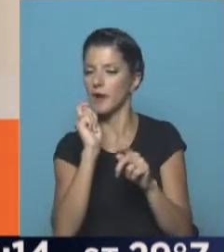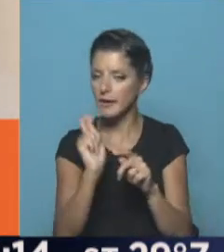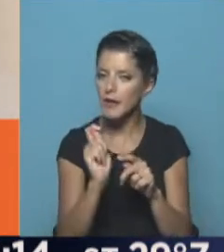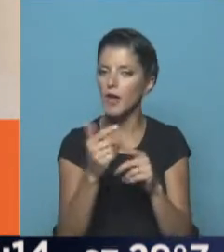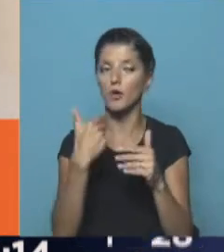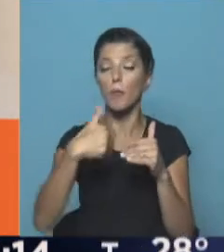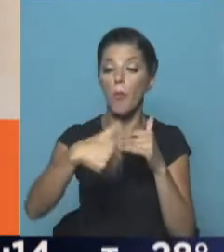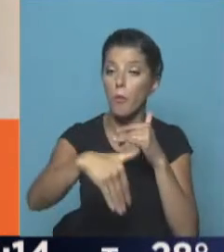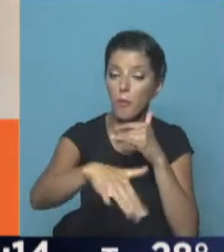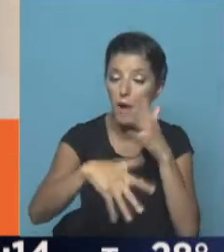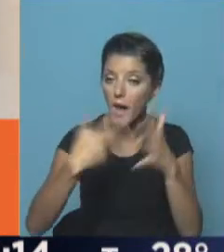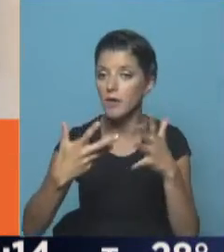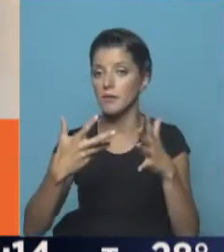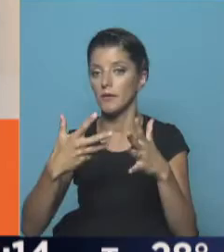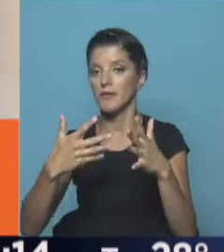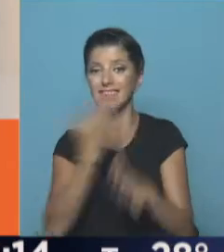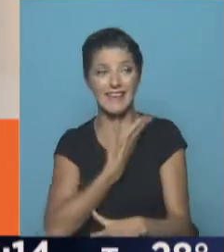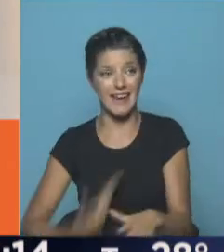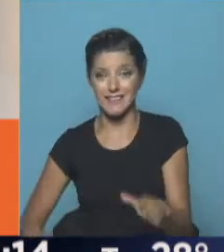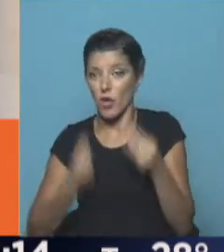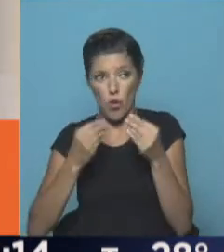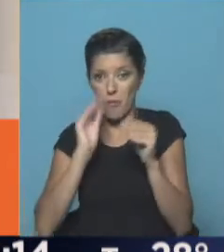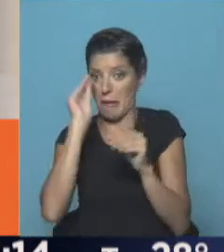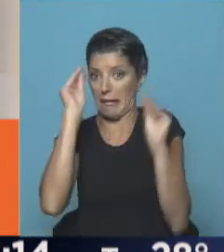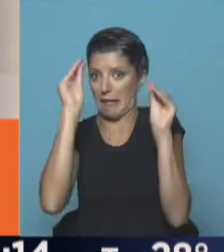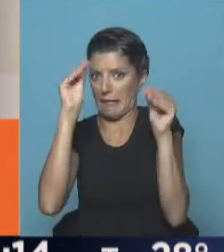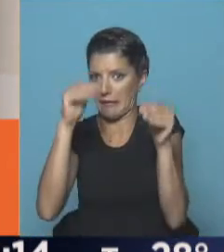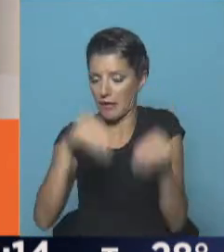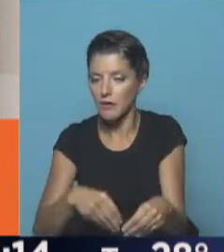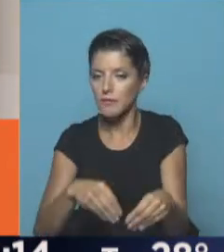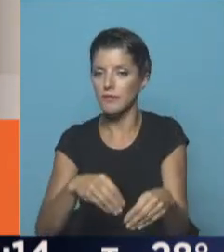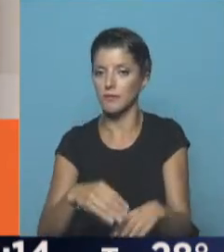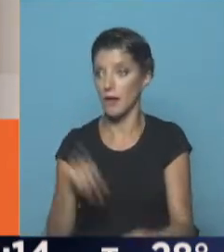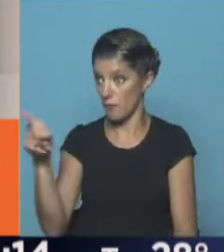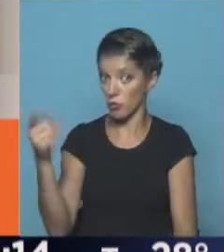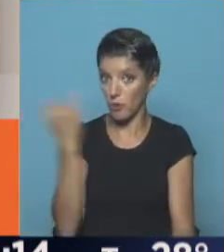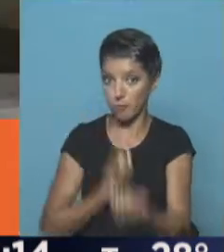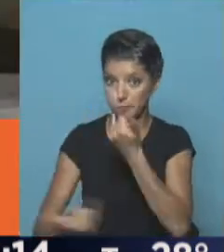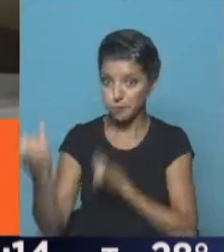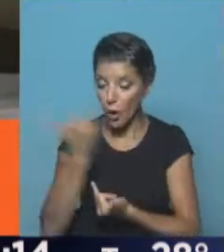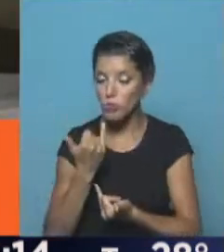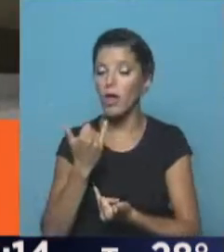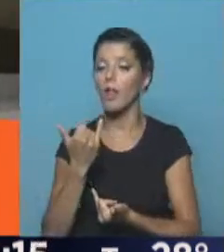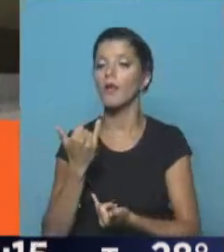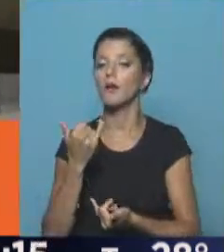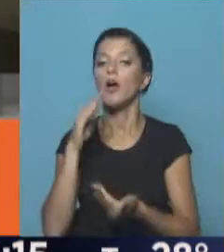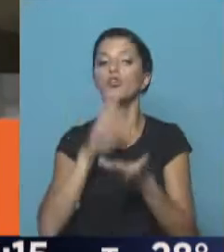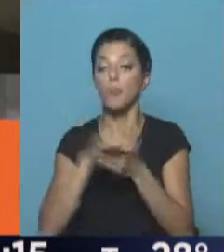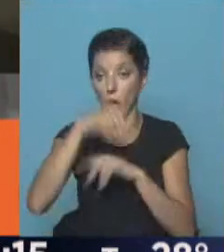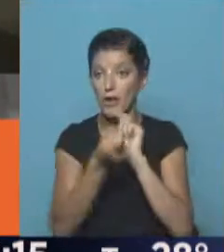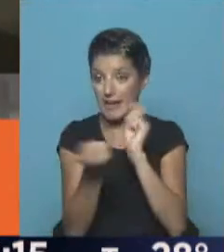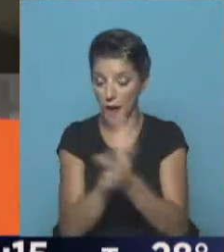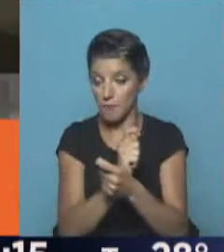desestructuración que se está haciendo desde el estado mismo en brasil y vos nombrabas los cambios que se están produciendo